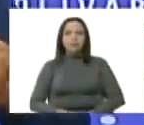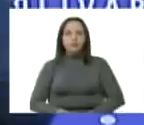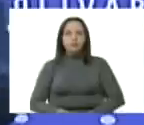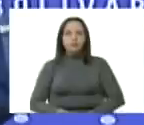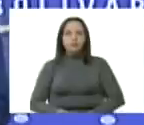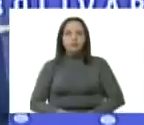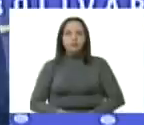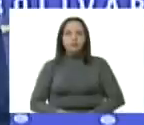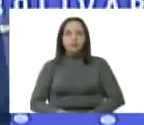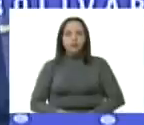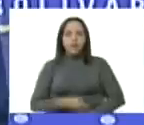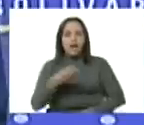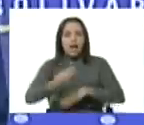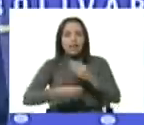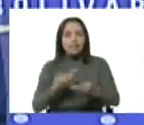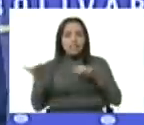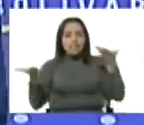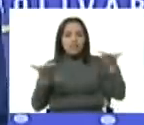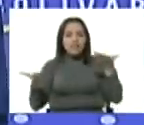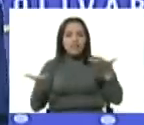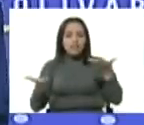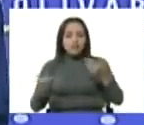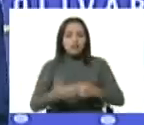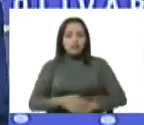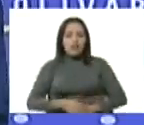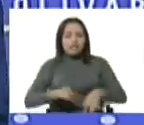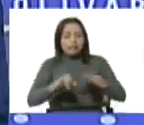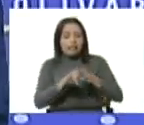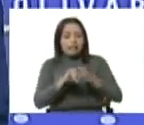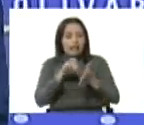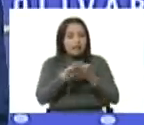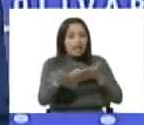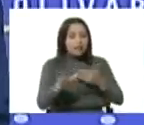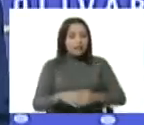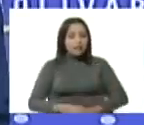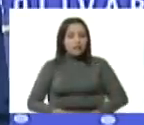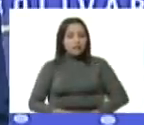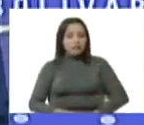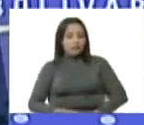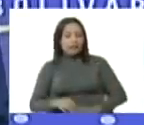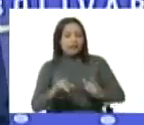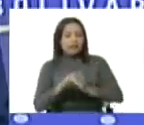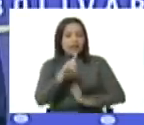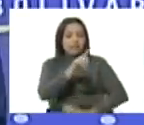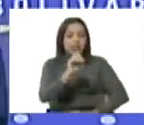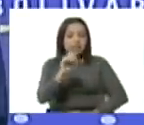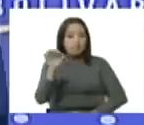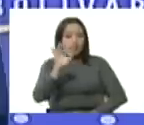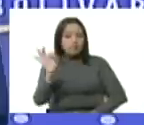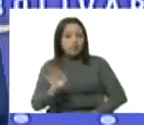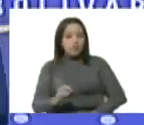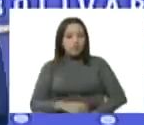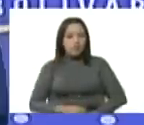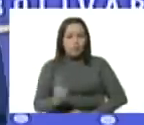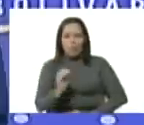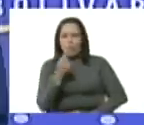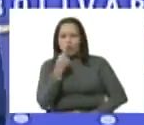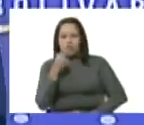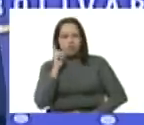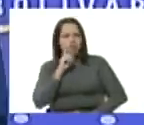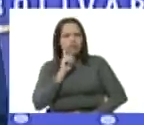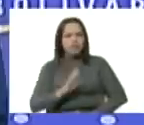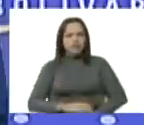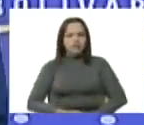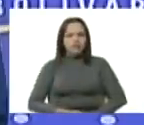Ponerle todos los servicios en la mano del pueblo, casi gratis, casi 100% de subsidio, o miento,